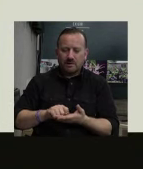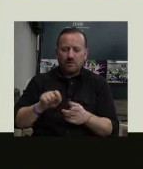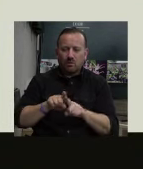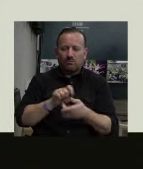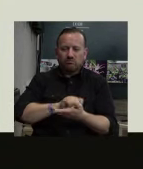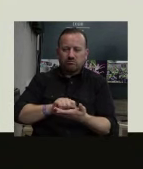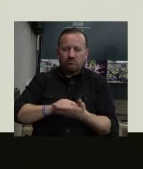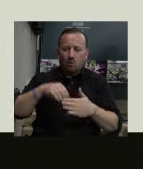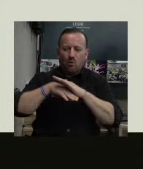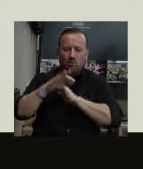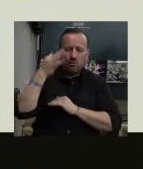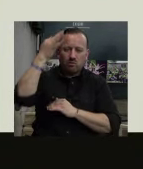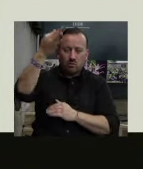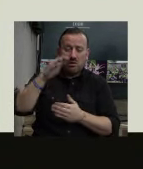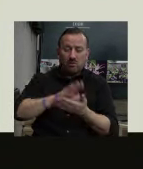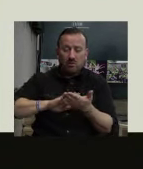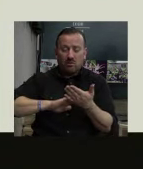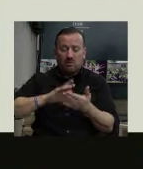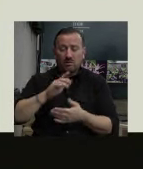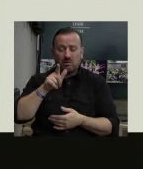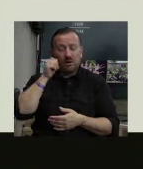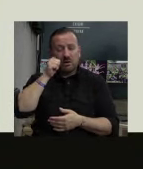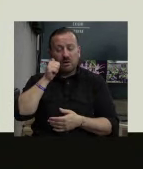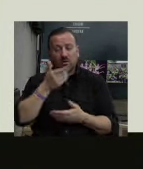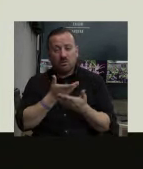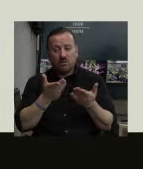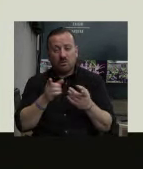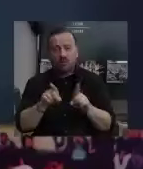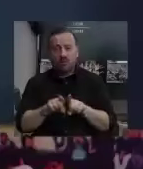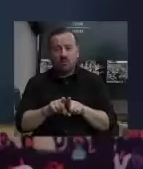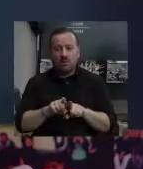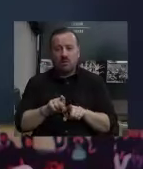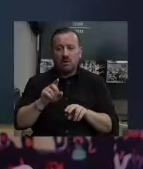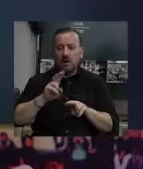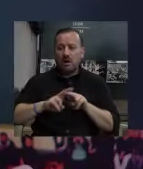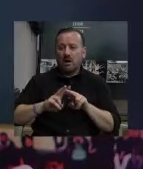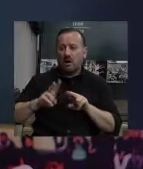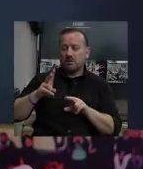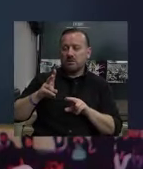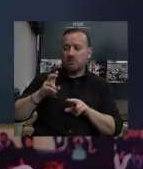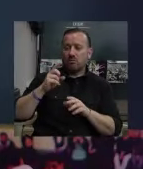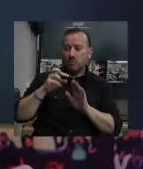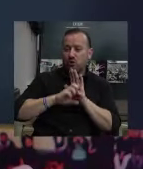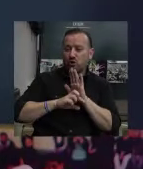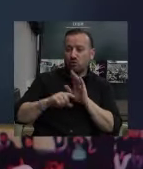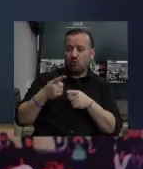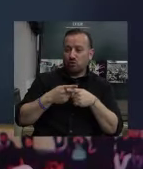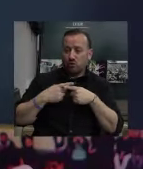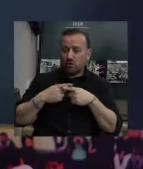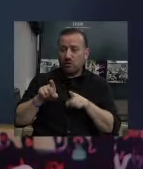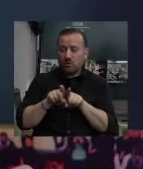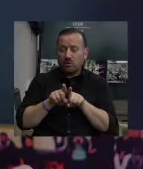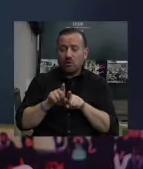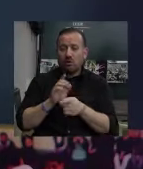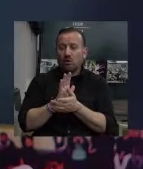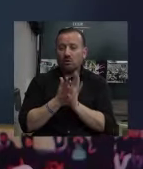legar porque el día que usted genere dependencia en un proyecto social ese día condenó el proyecto a